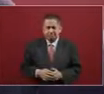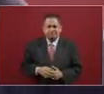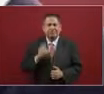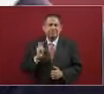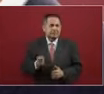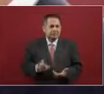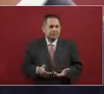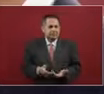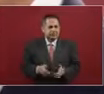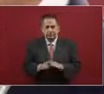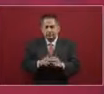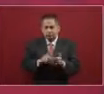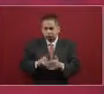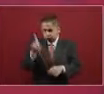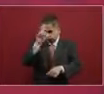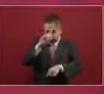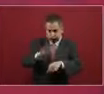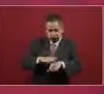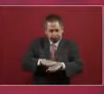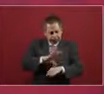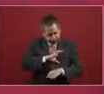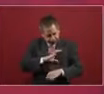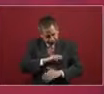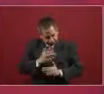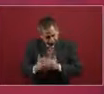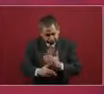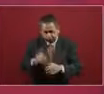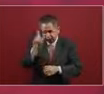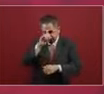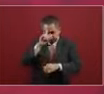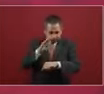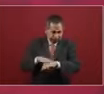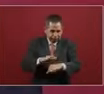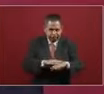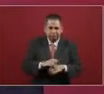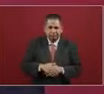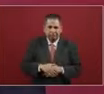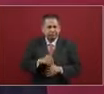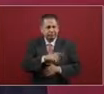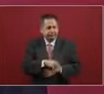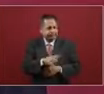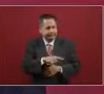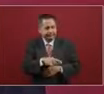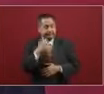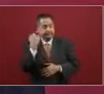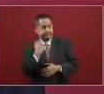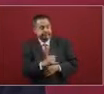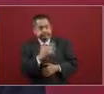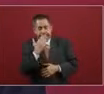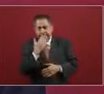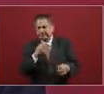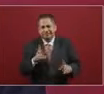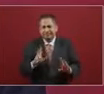Entonces, una recomendación fraterna, respetuosa, no hay que hacer el ridículo.